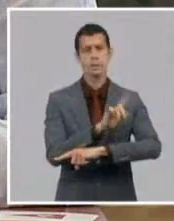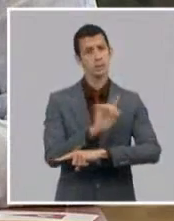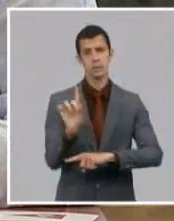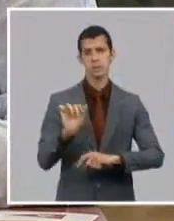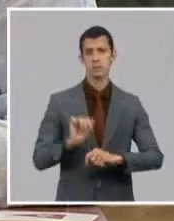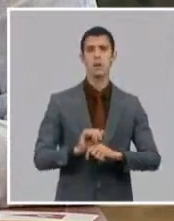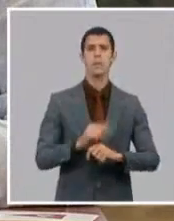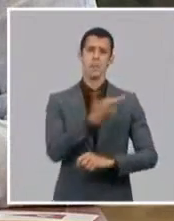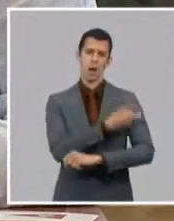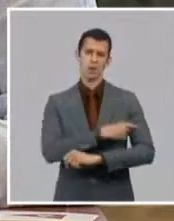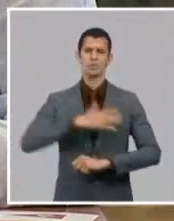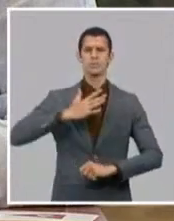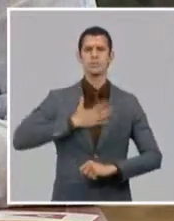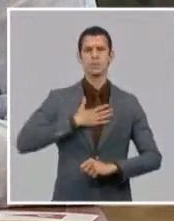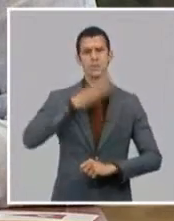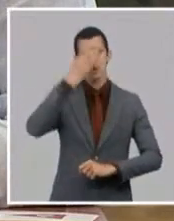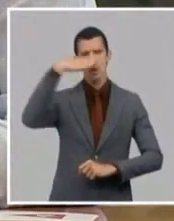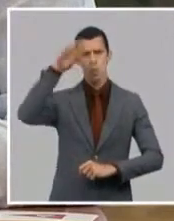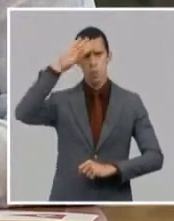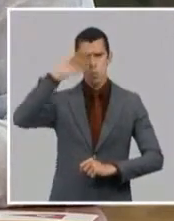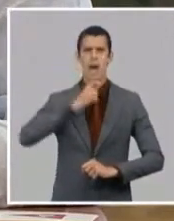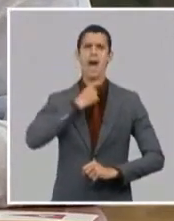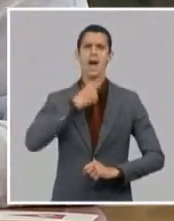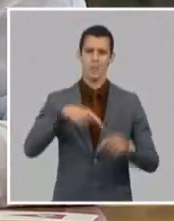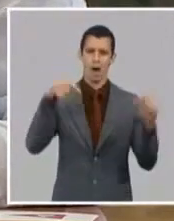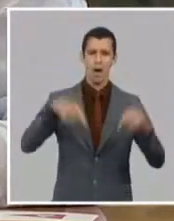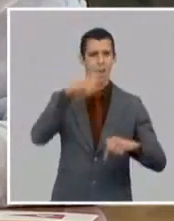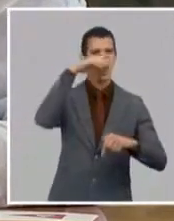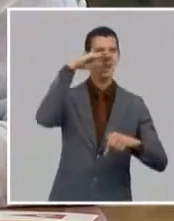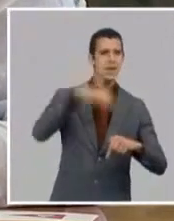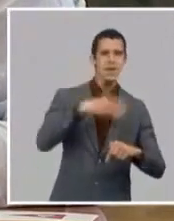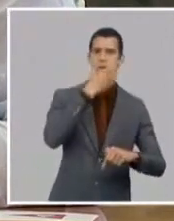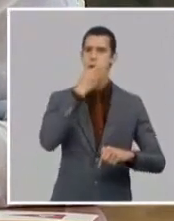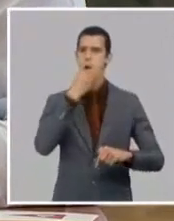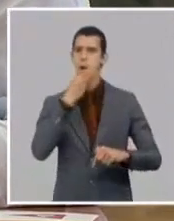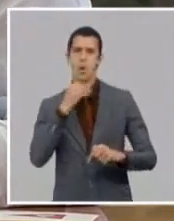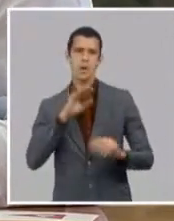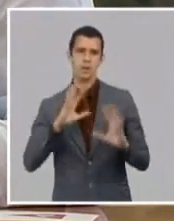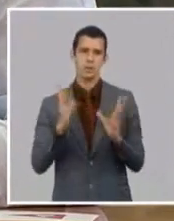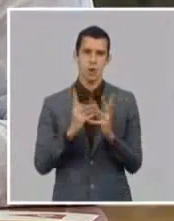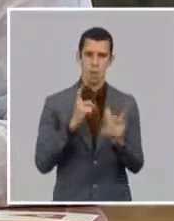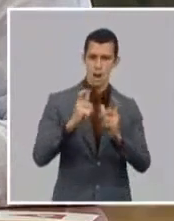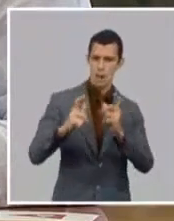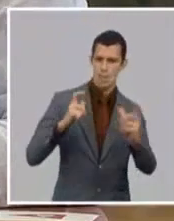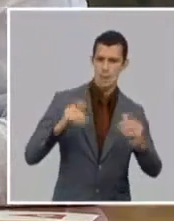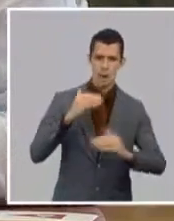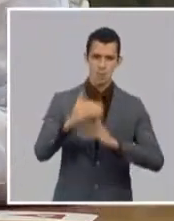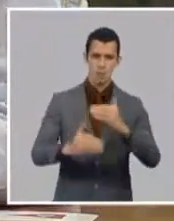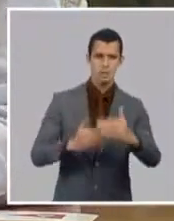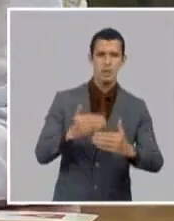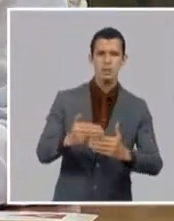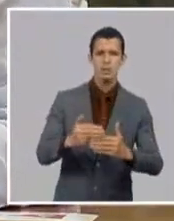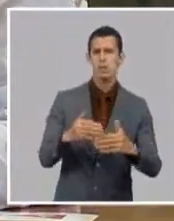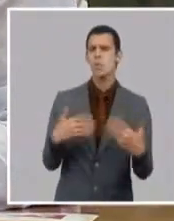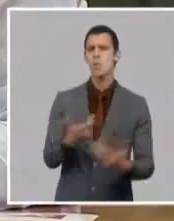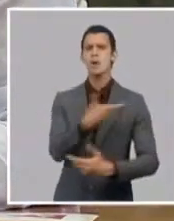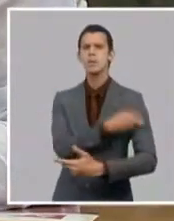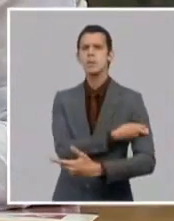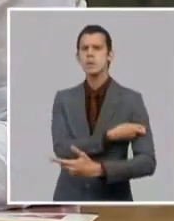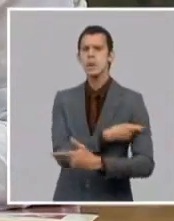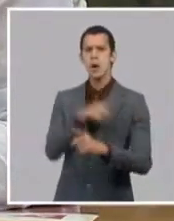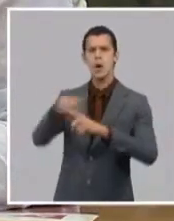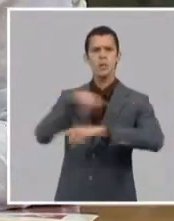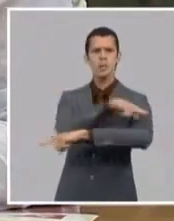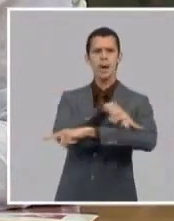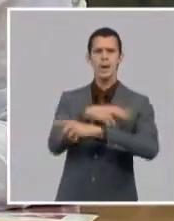y a nuestros adolescentes? Y lo hemos hecho en las peores de las situaciones de una pandemia y en la peor de las situaciones